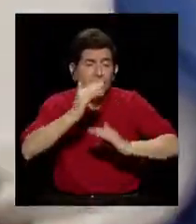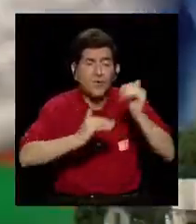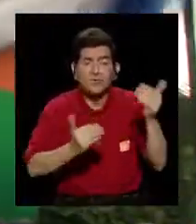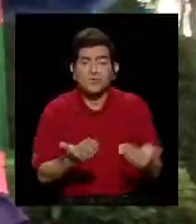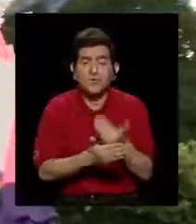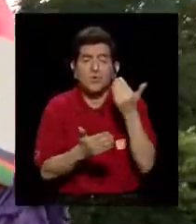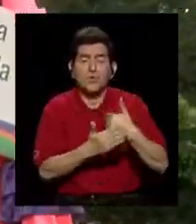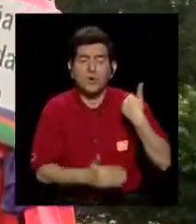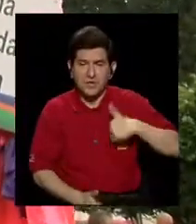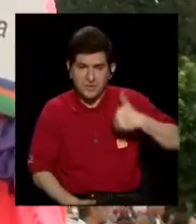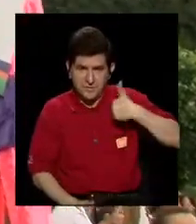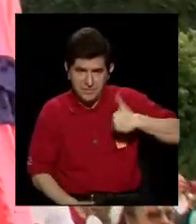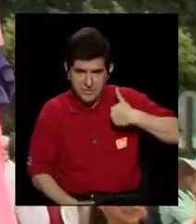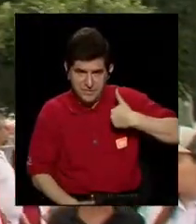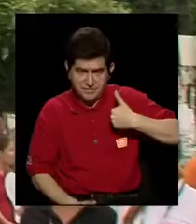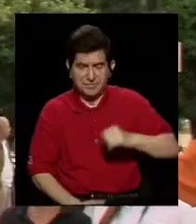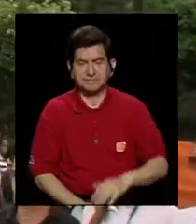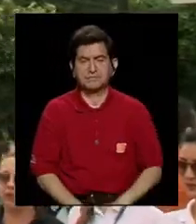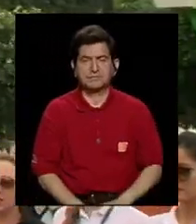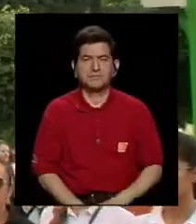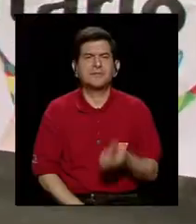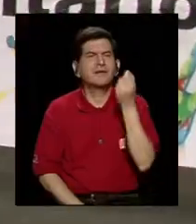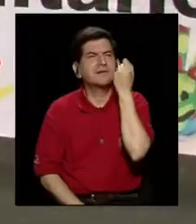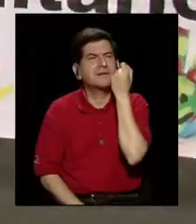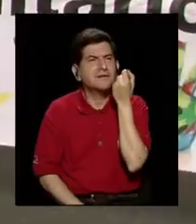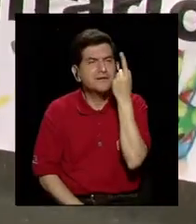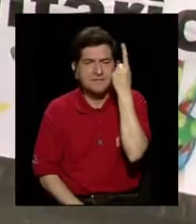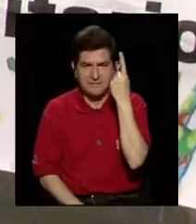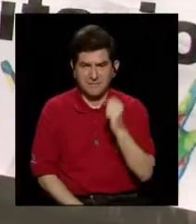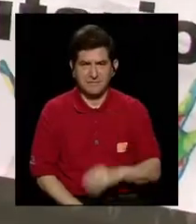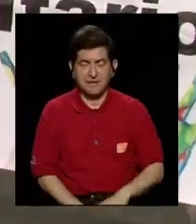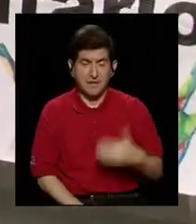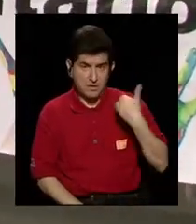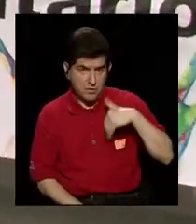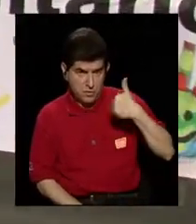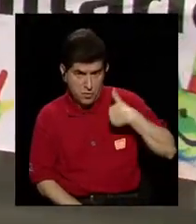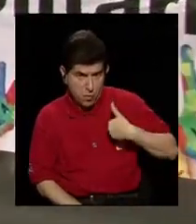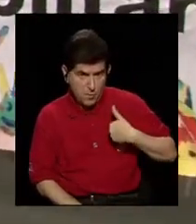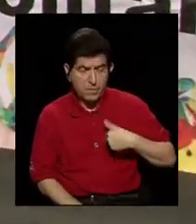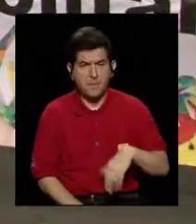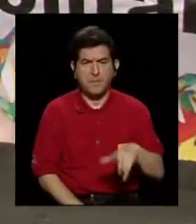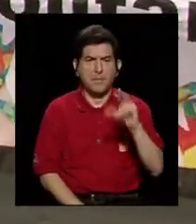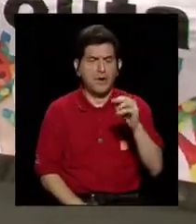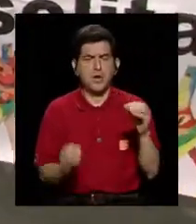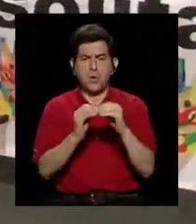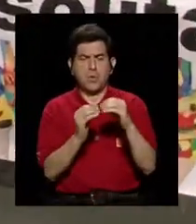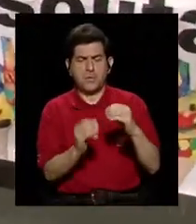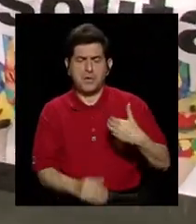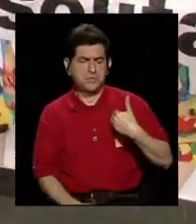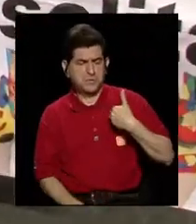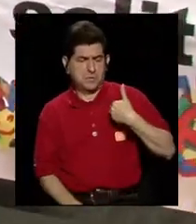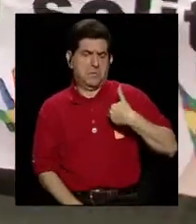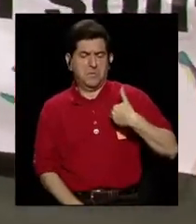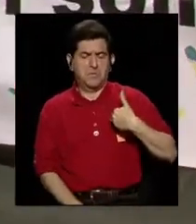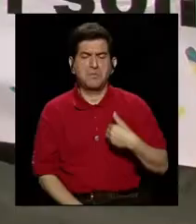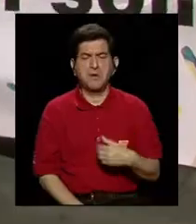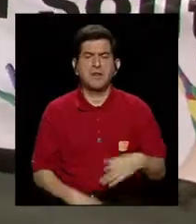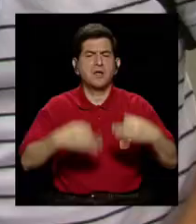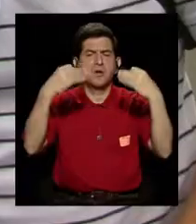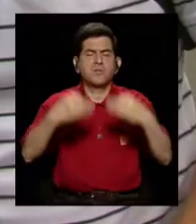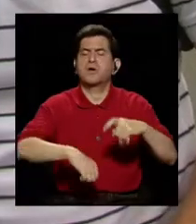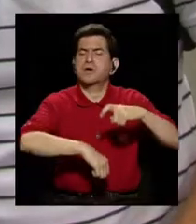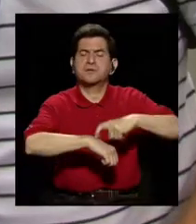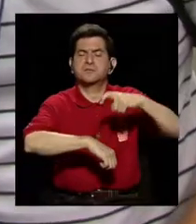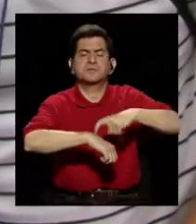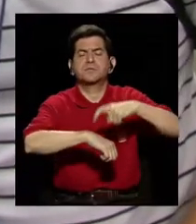nuevas masculinidades, entender que el hombre no va a ser más hombre porque decide en un